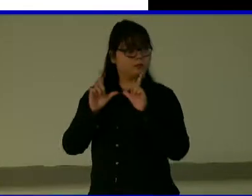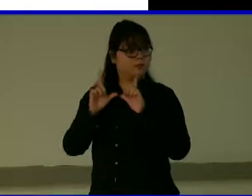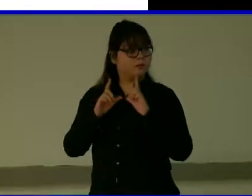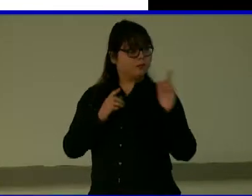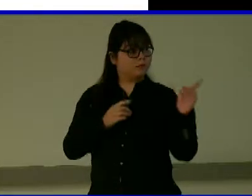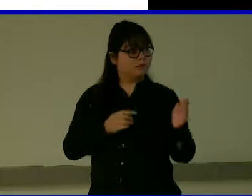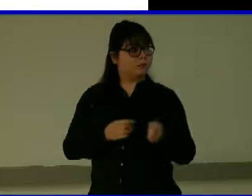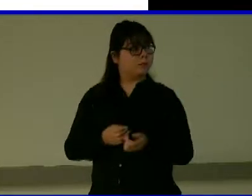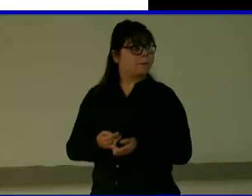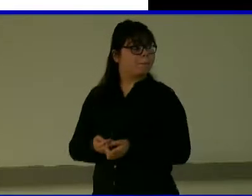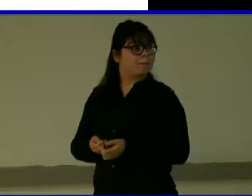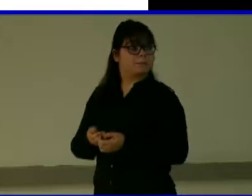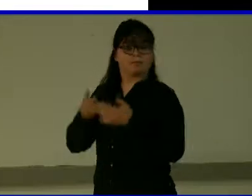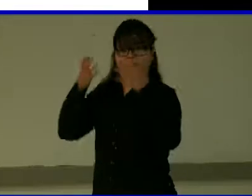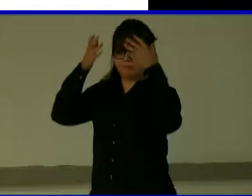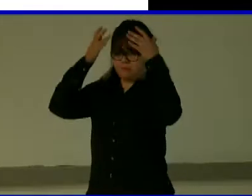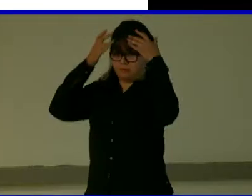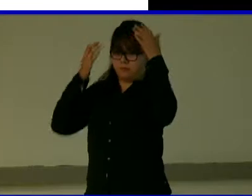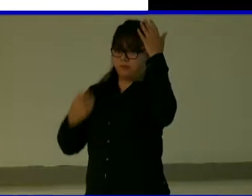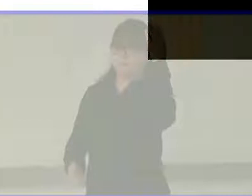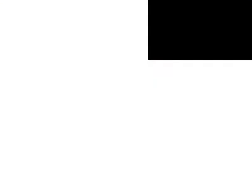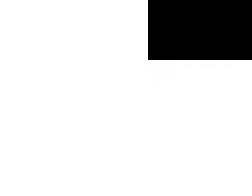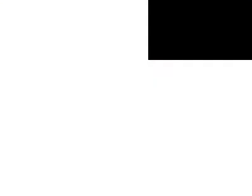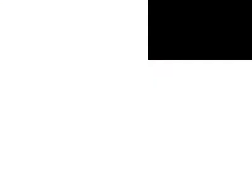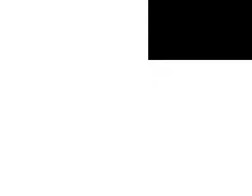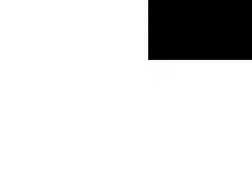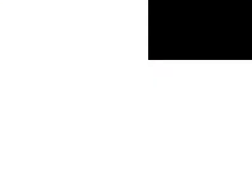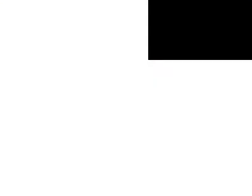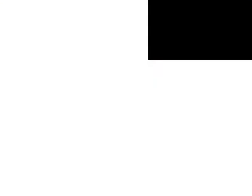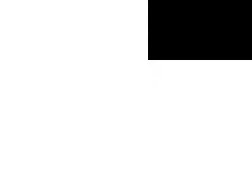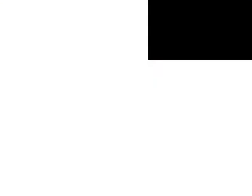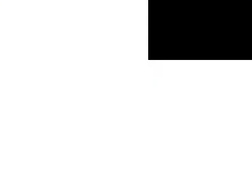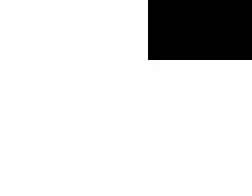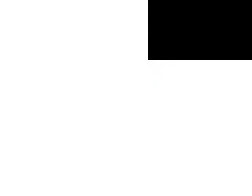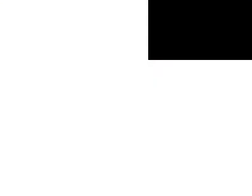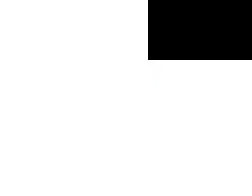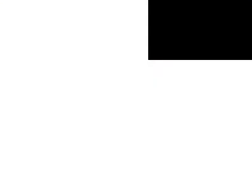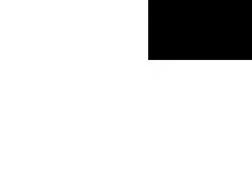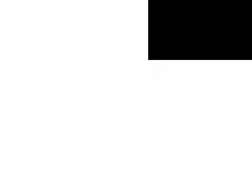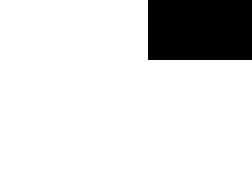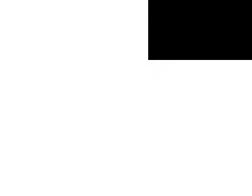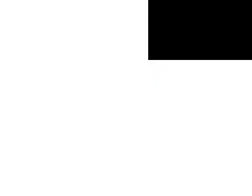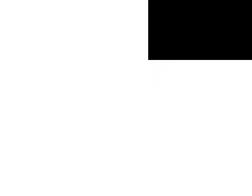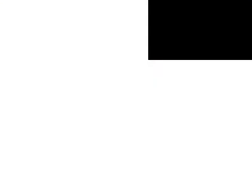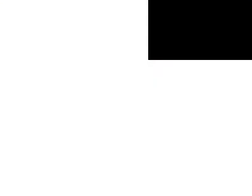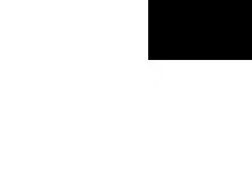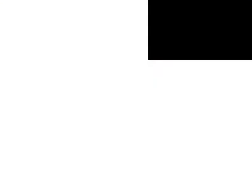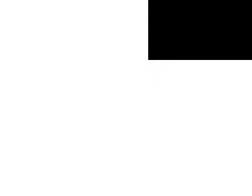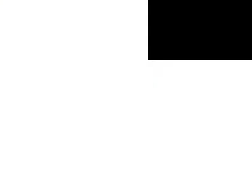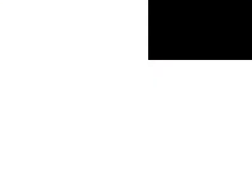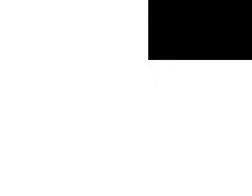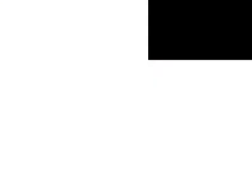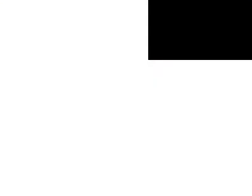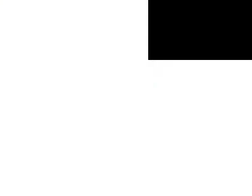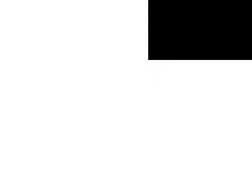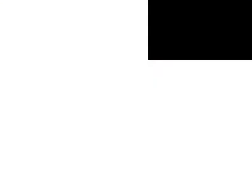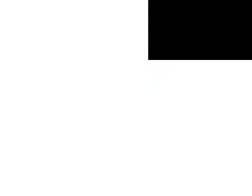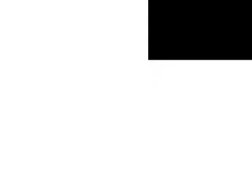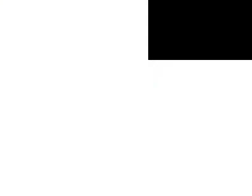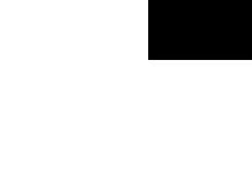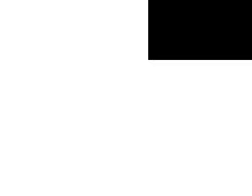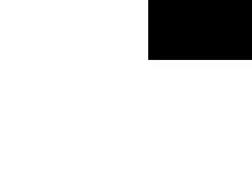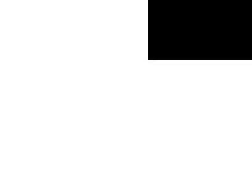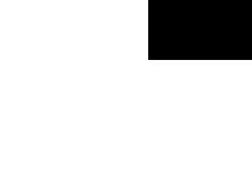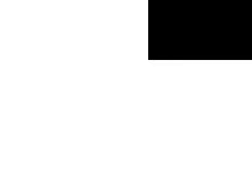me pongo de lado y me sacan parte del cráneo, ahí se